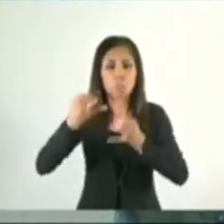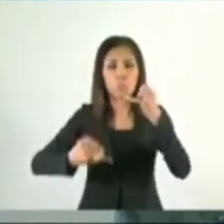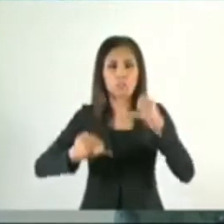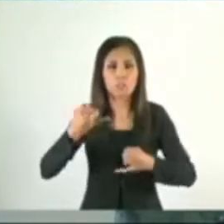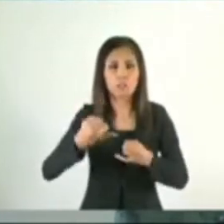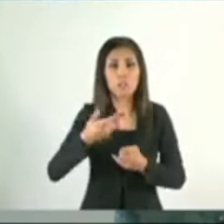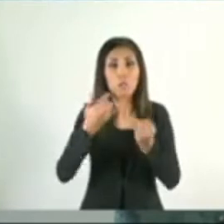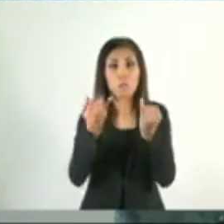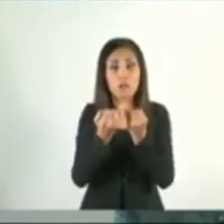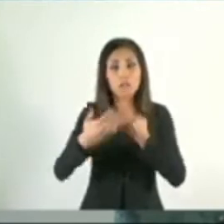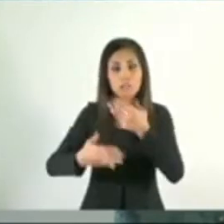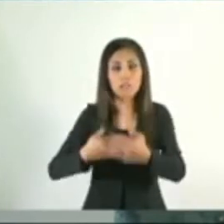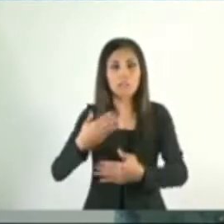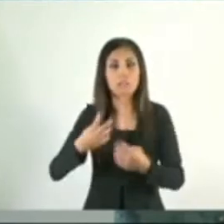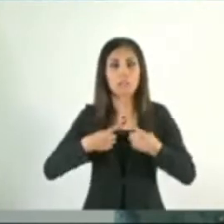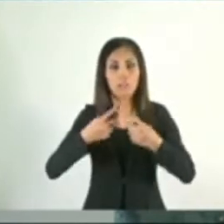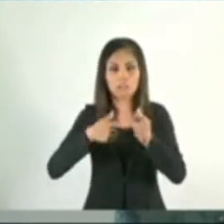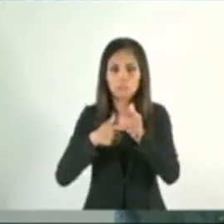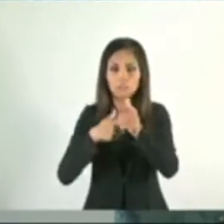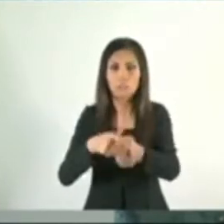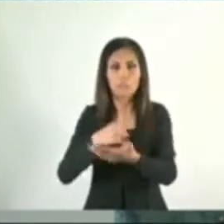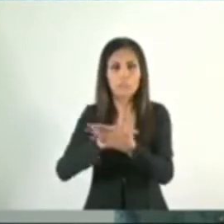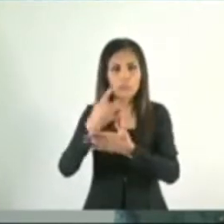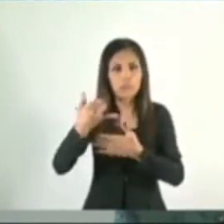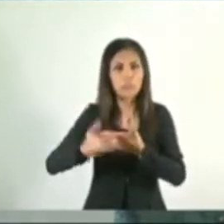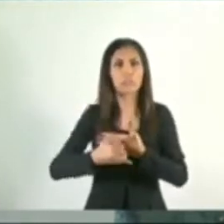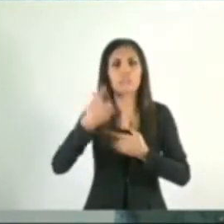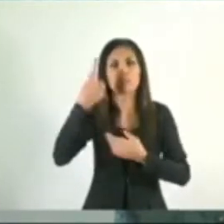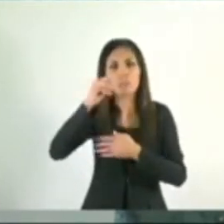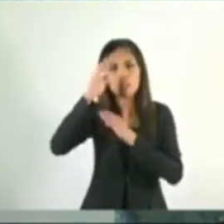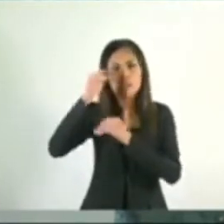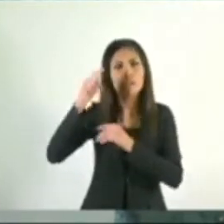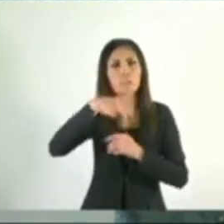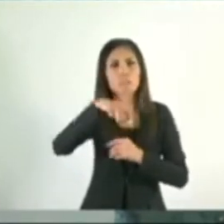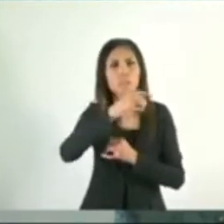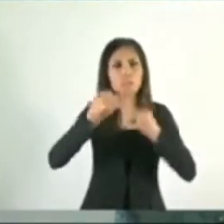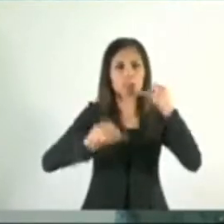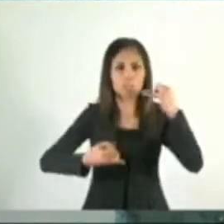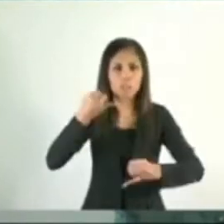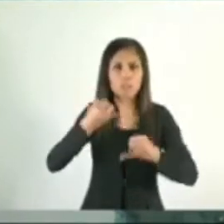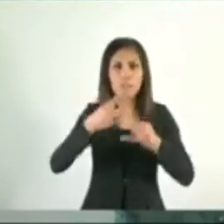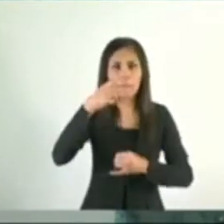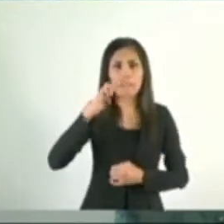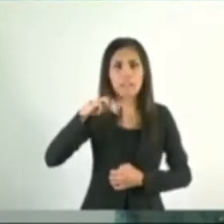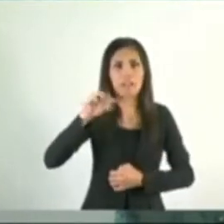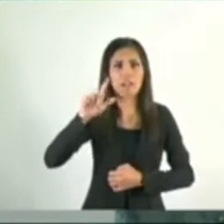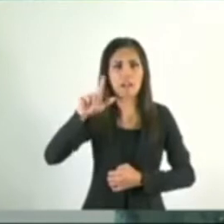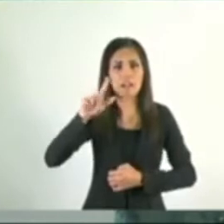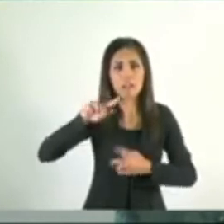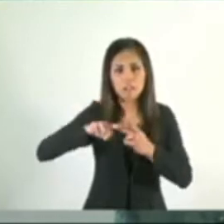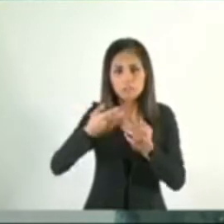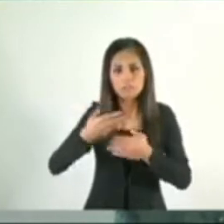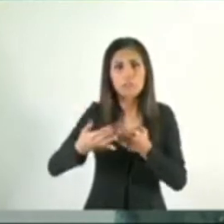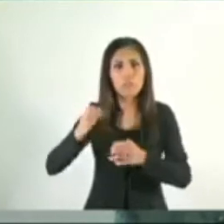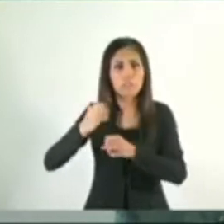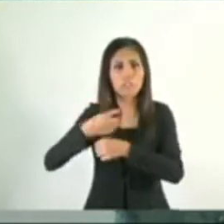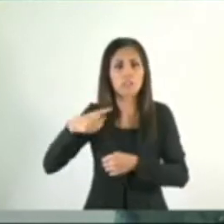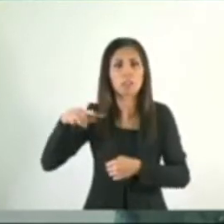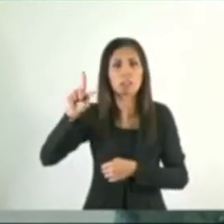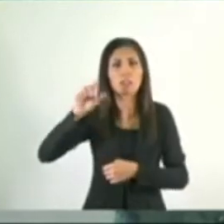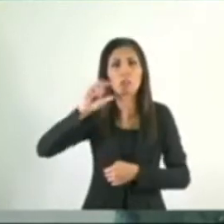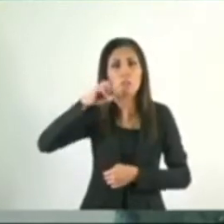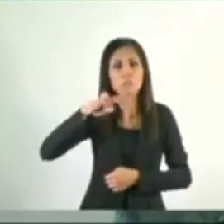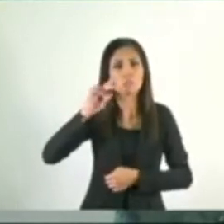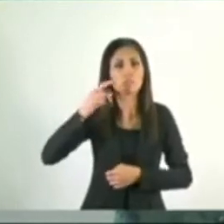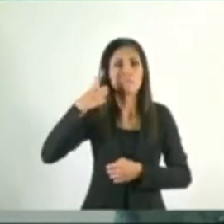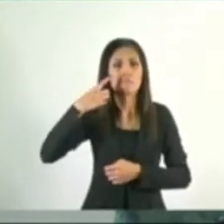igual forma, se dará seguimiento al proyecto de consolidación del Sistema de Justicia Penal, iniciativa de la Oficina de las Naciones Unidas contra la Droga y